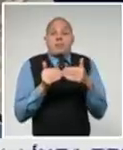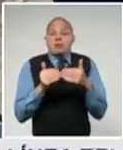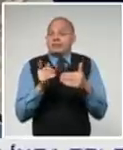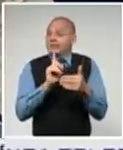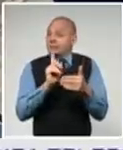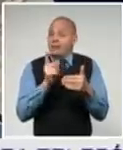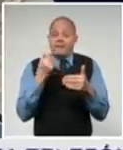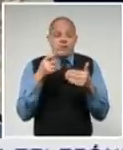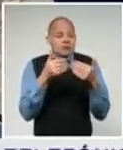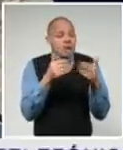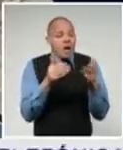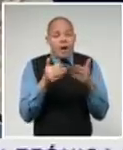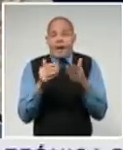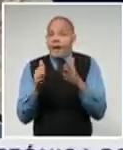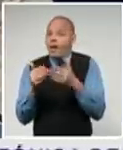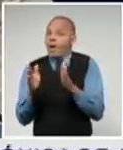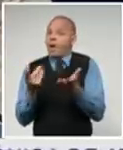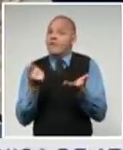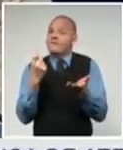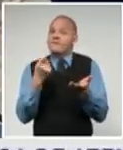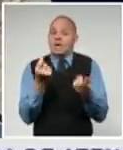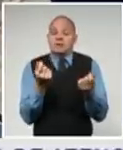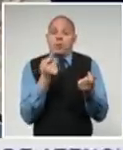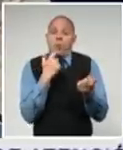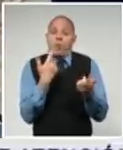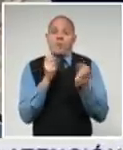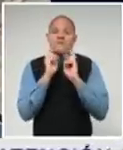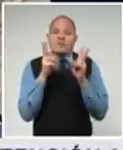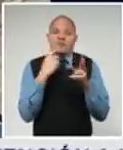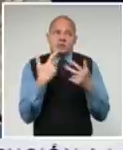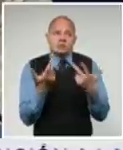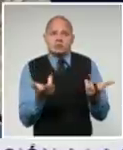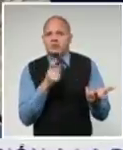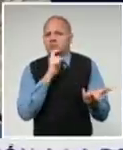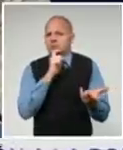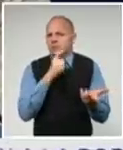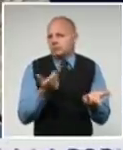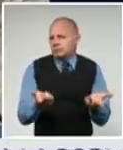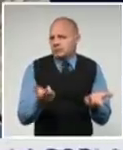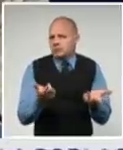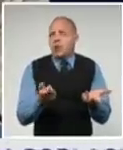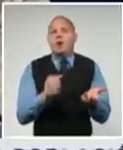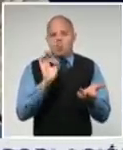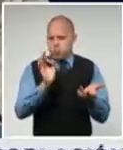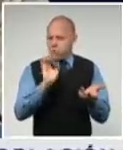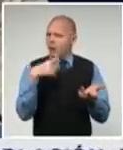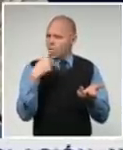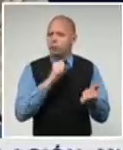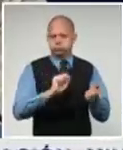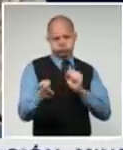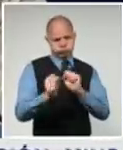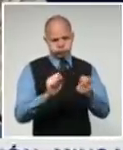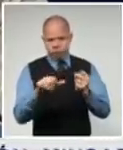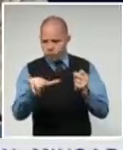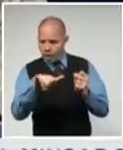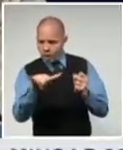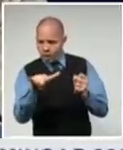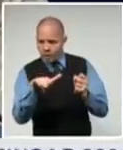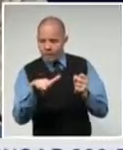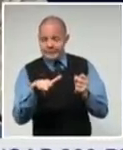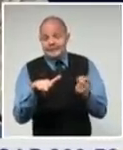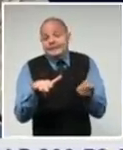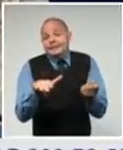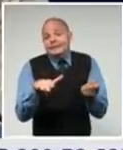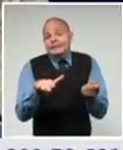y que realmente hay que mantener un grupo de restricciones. Es lo que se ha llamado la nueva